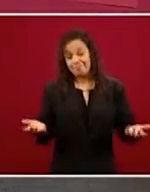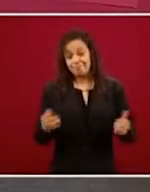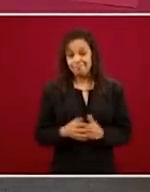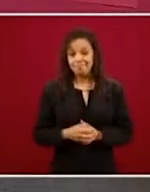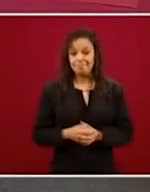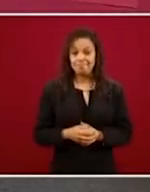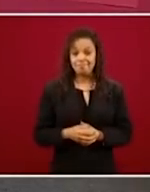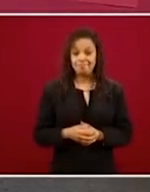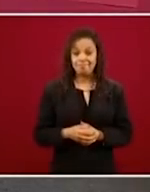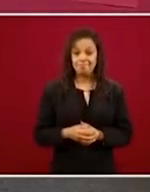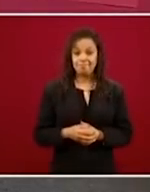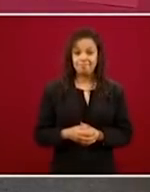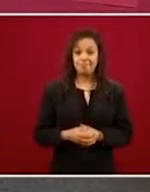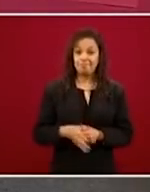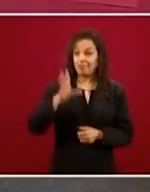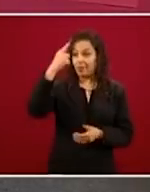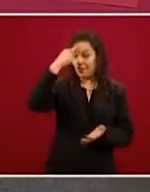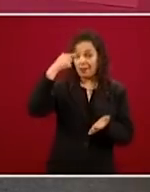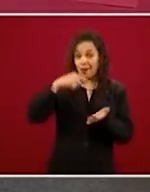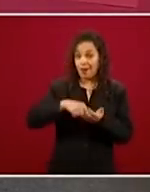se había hecho creer